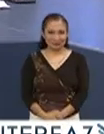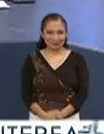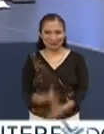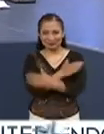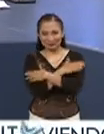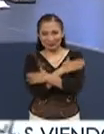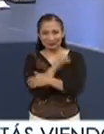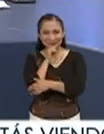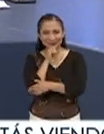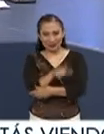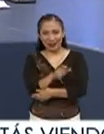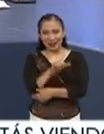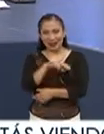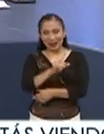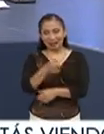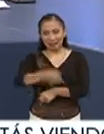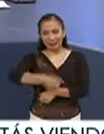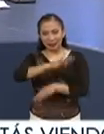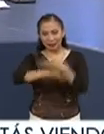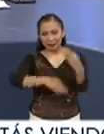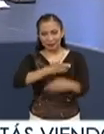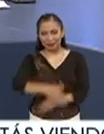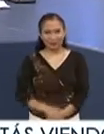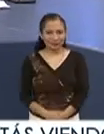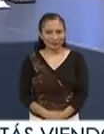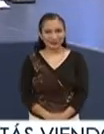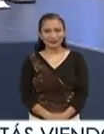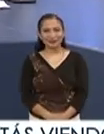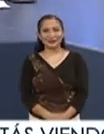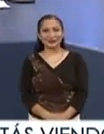Un abrazo para ti también, Ana Cristina. Saludos a todos en el estudio.